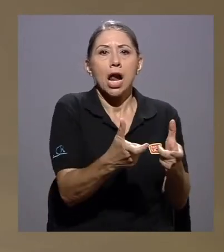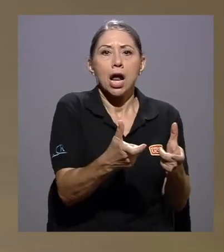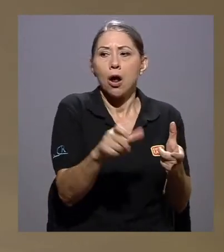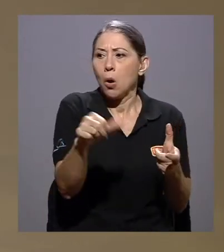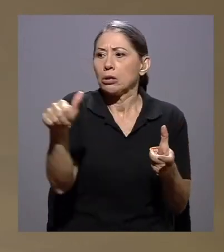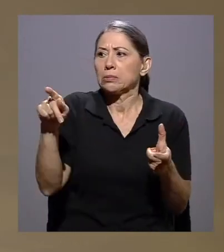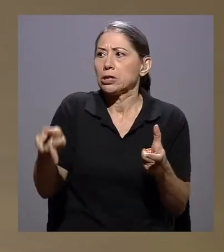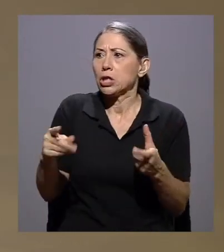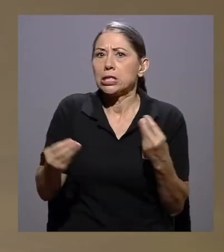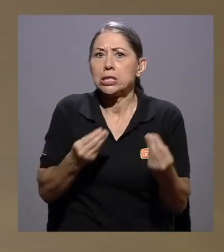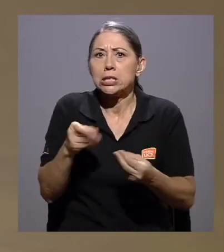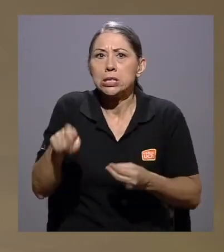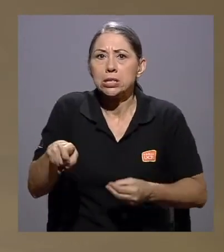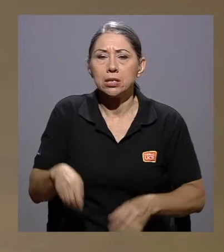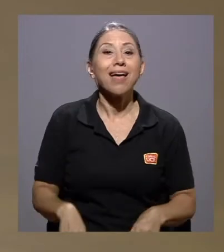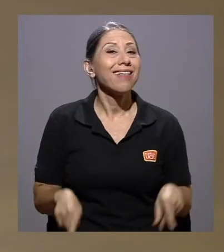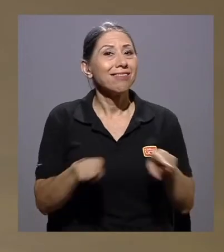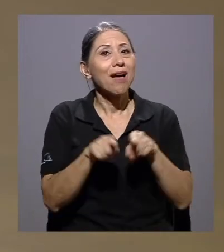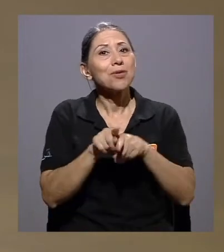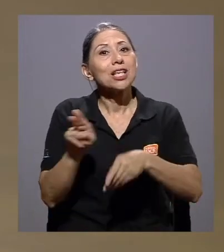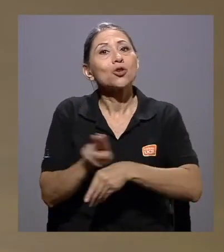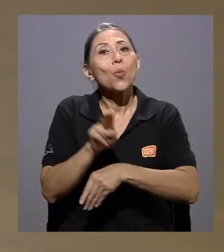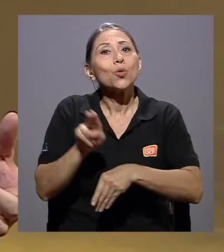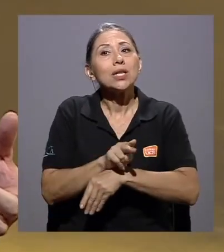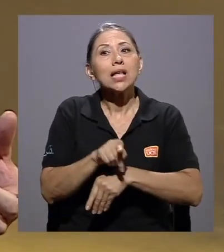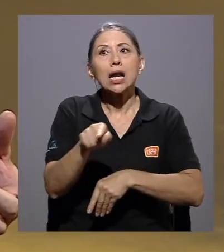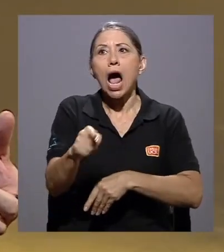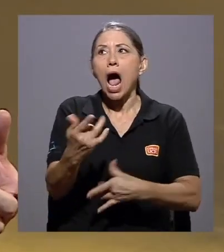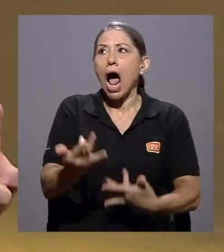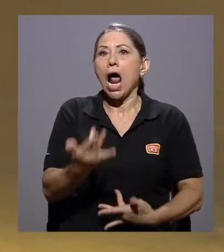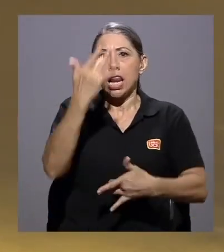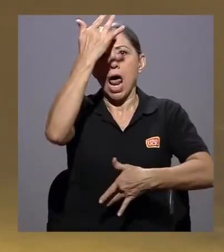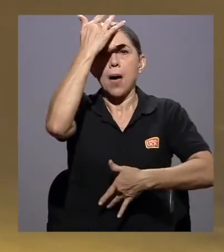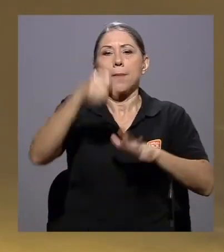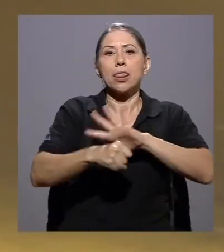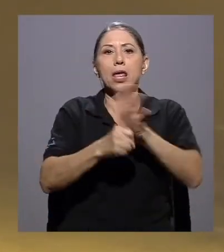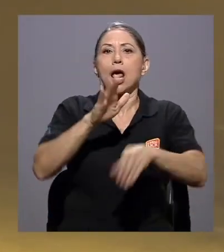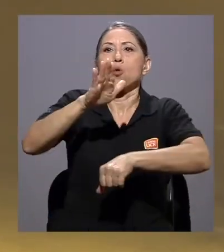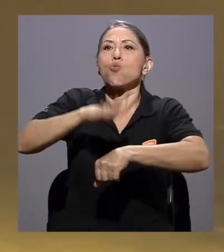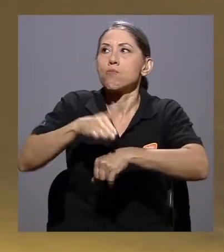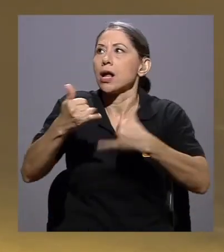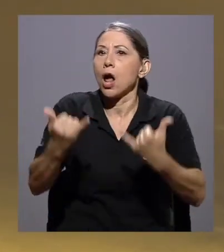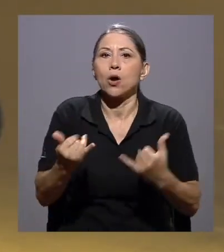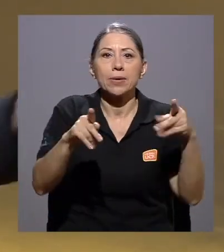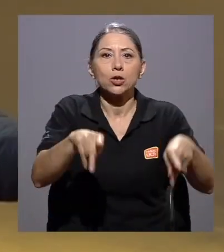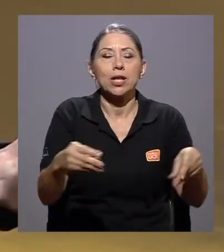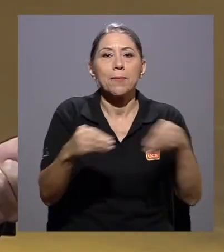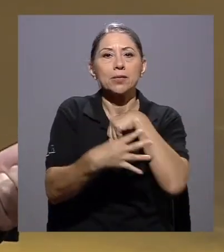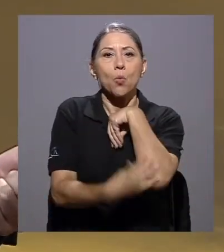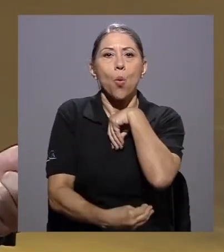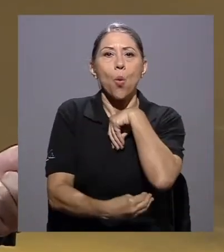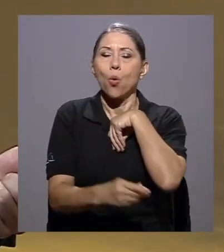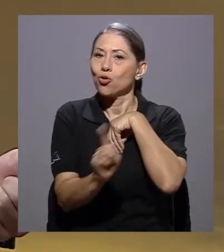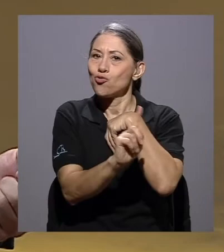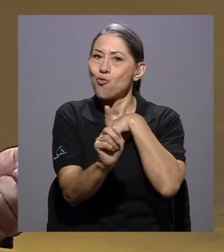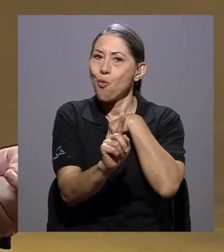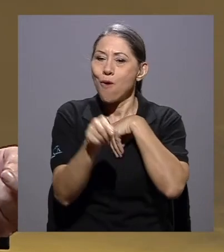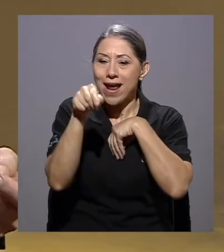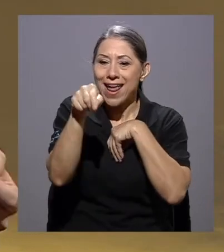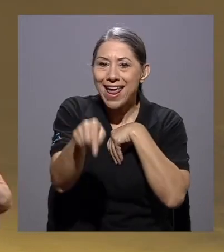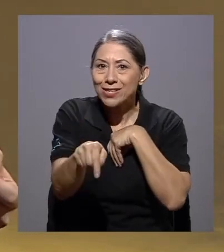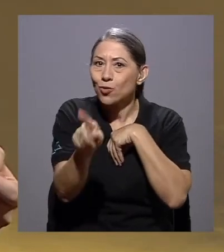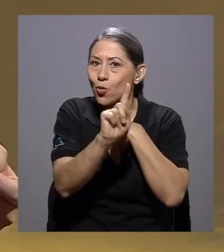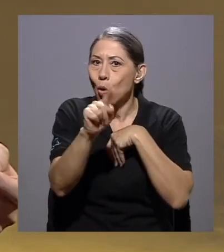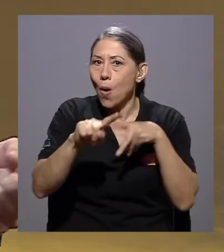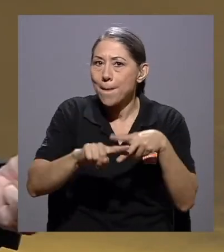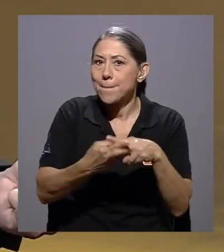discurso de la pandemia como el justificante de la precarización, cuando la precarización responde a unas medidas económicas que no surgen